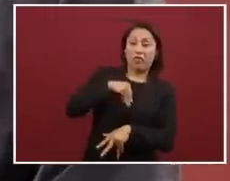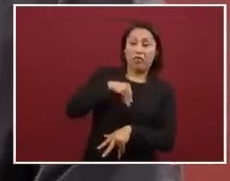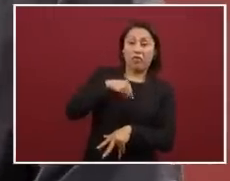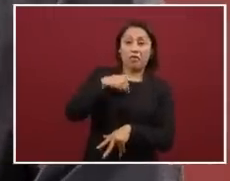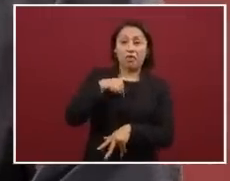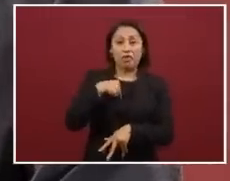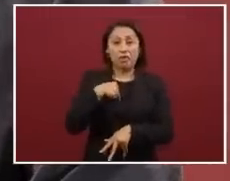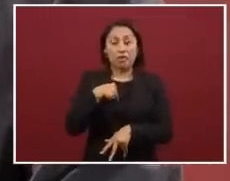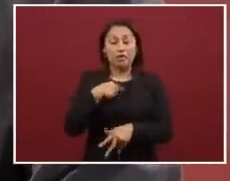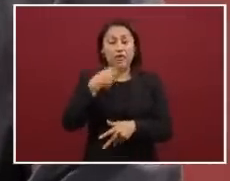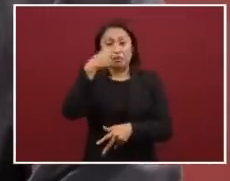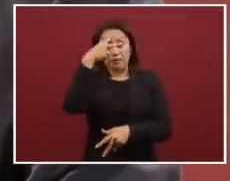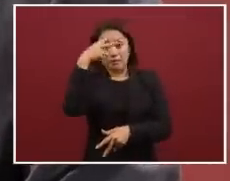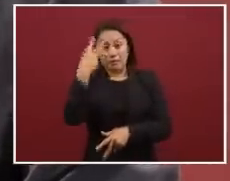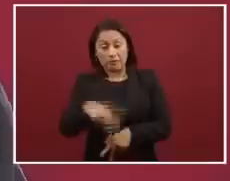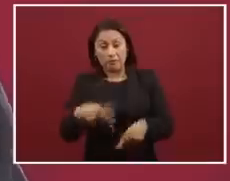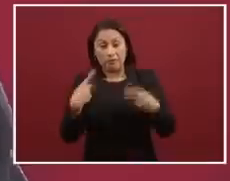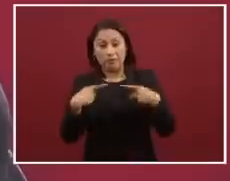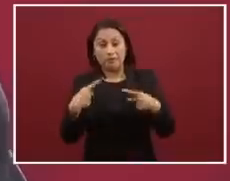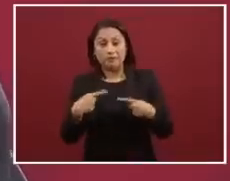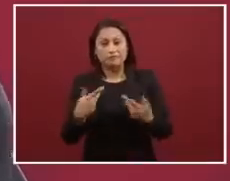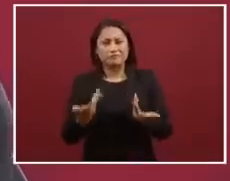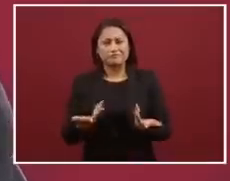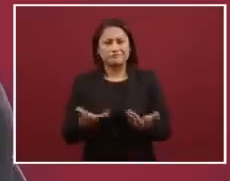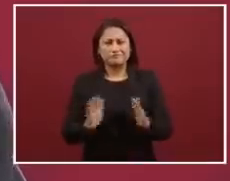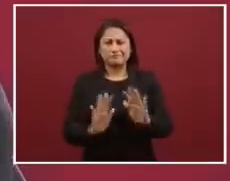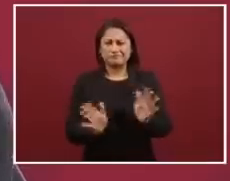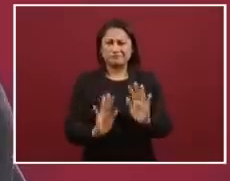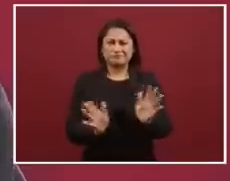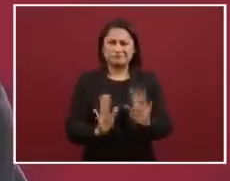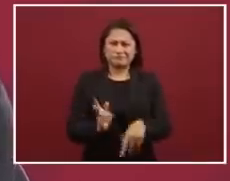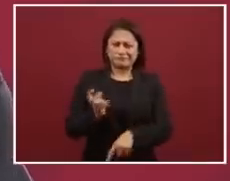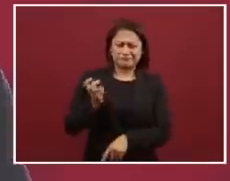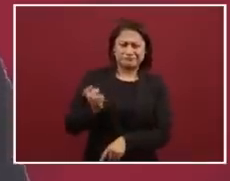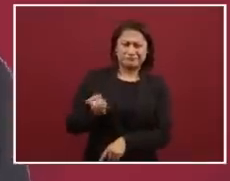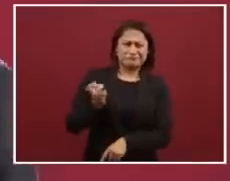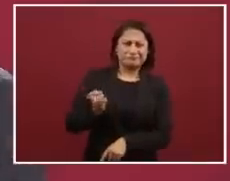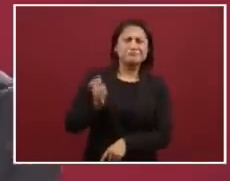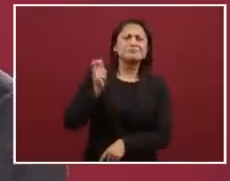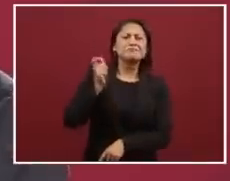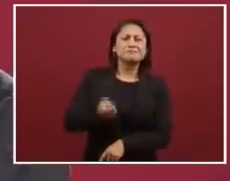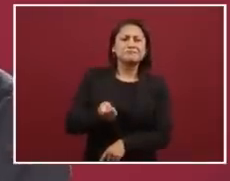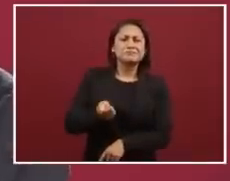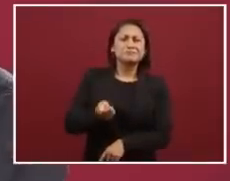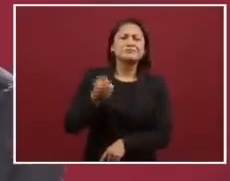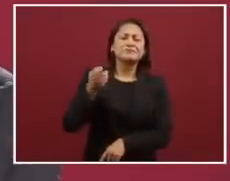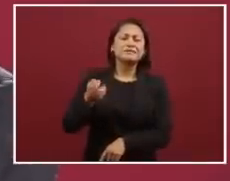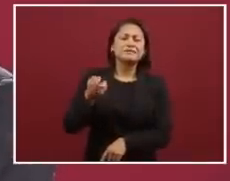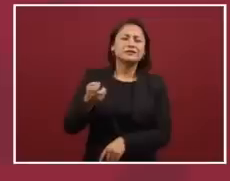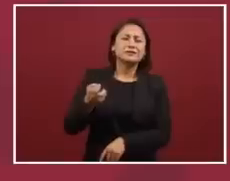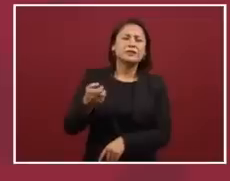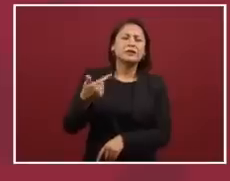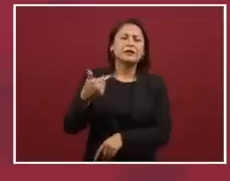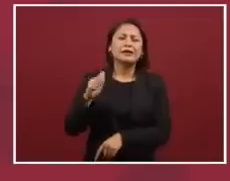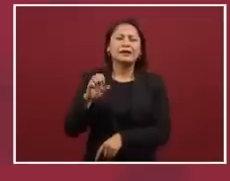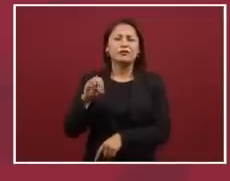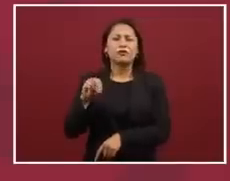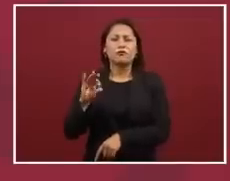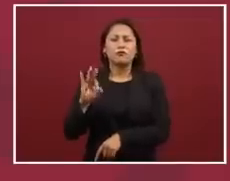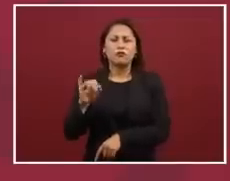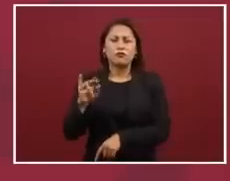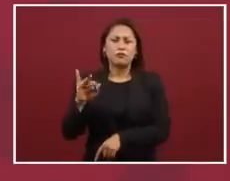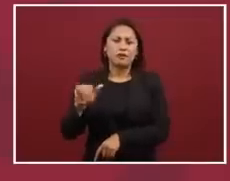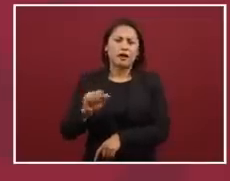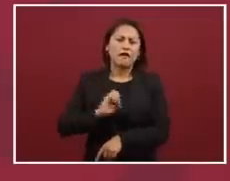contagian a los mexicanos. Eso es xenofobia. Ya lo